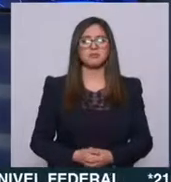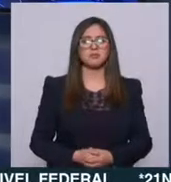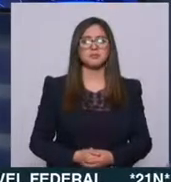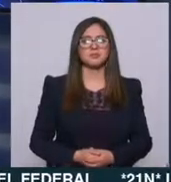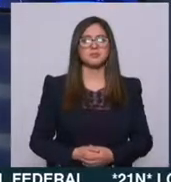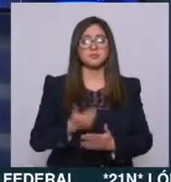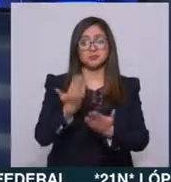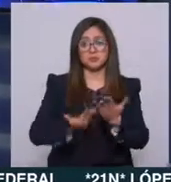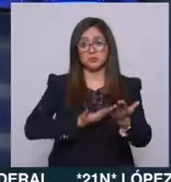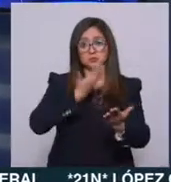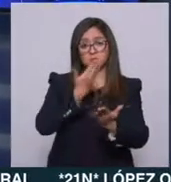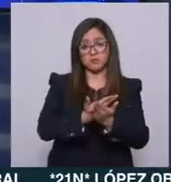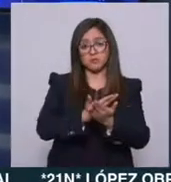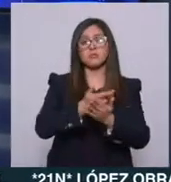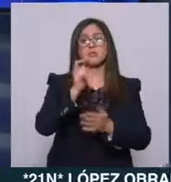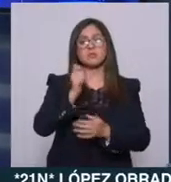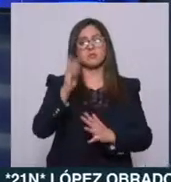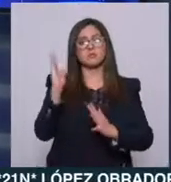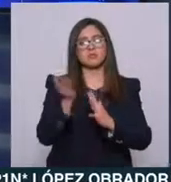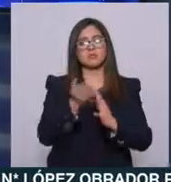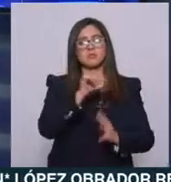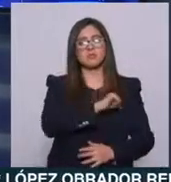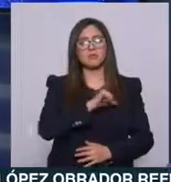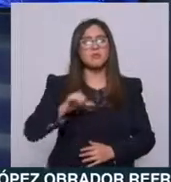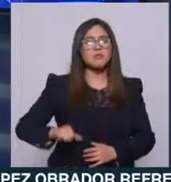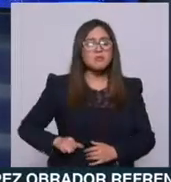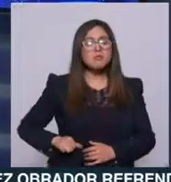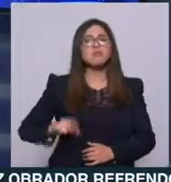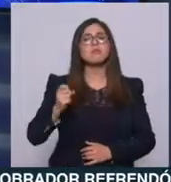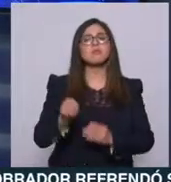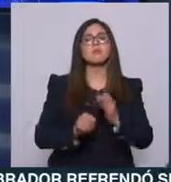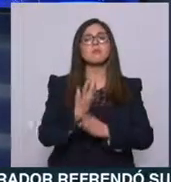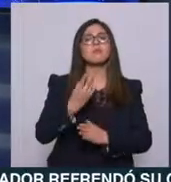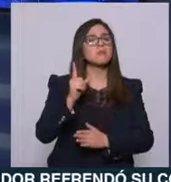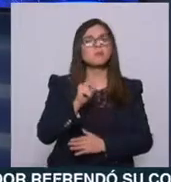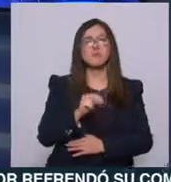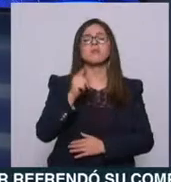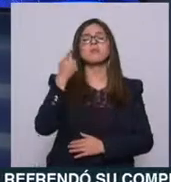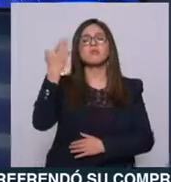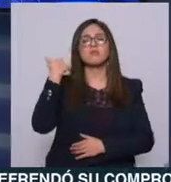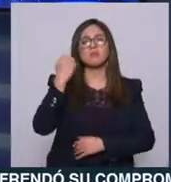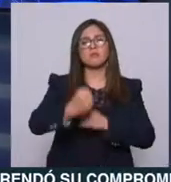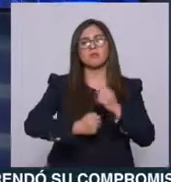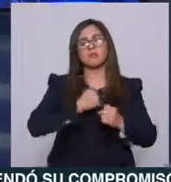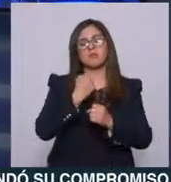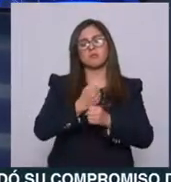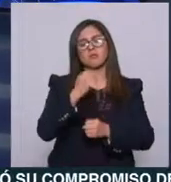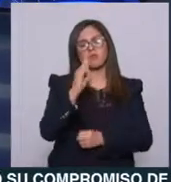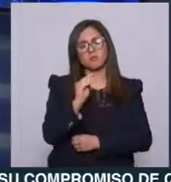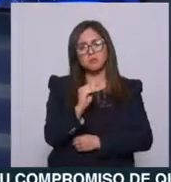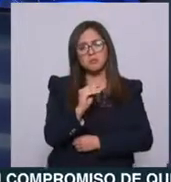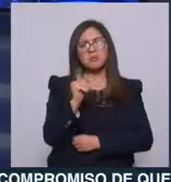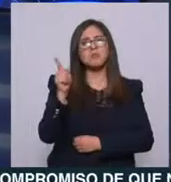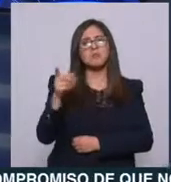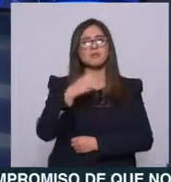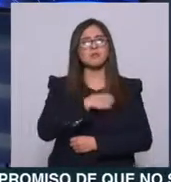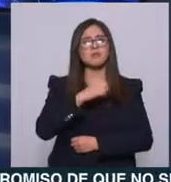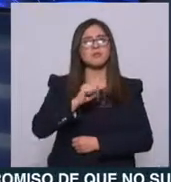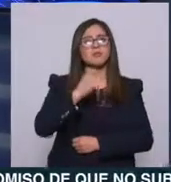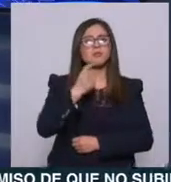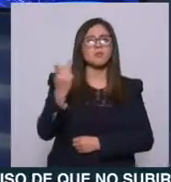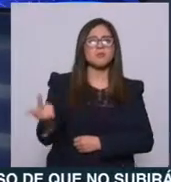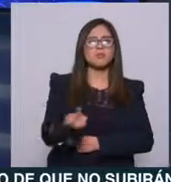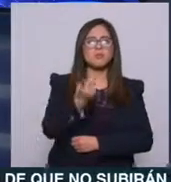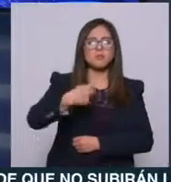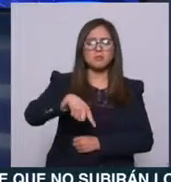La propuesta de dividir las alcaldías con mayor población no es nueva, data de los años 90. Por eso Capital 21 conversó con un especialista sobre la